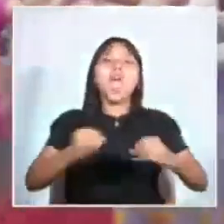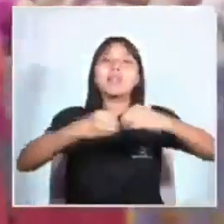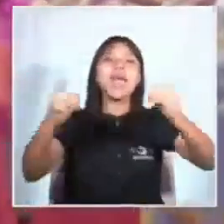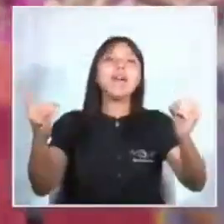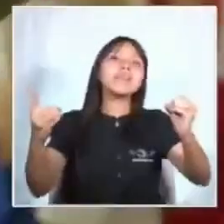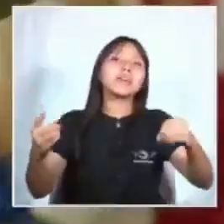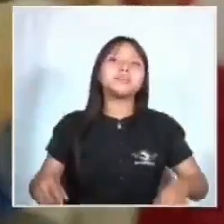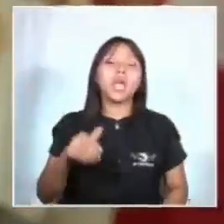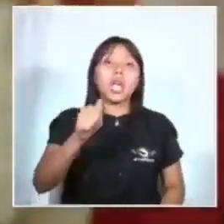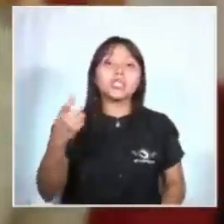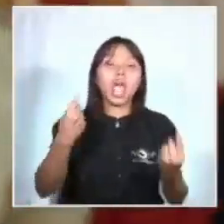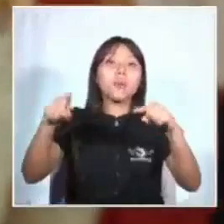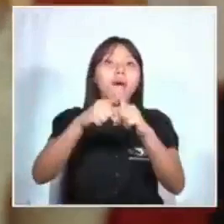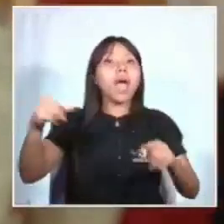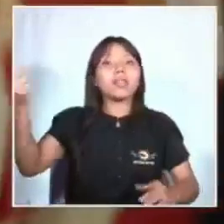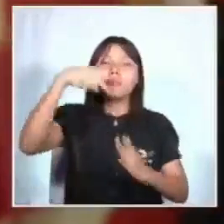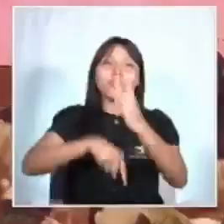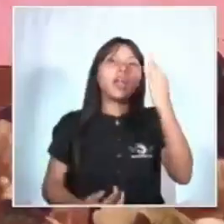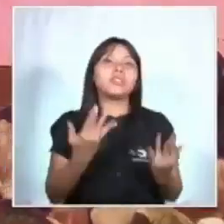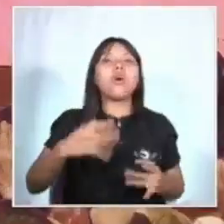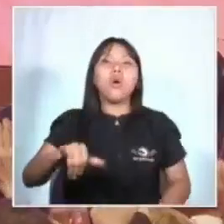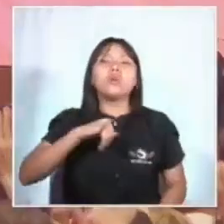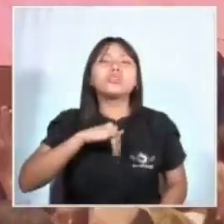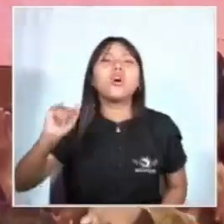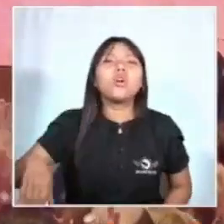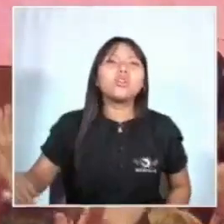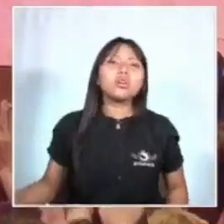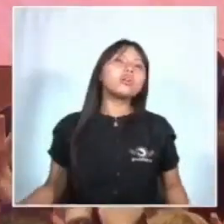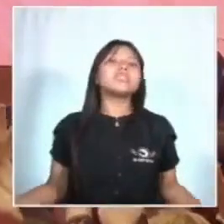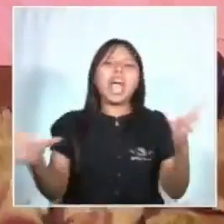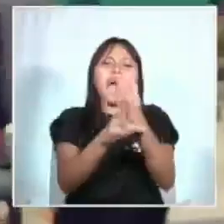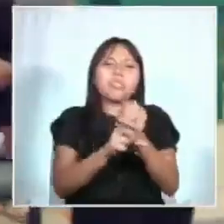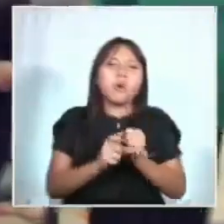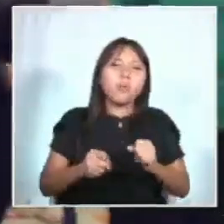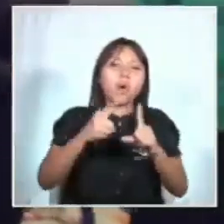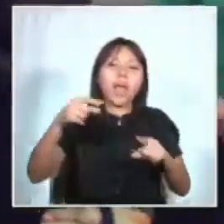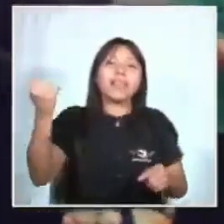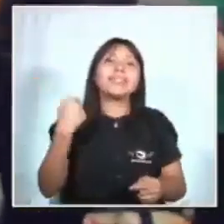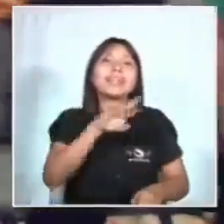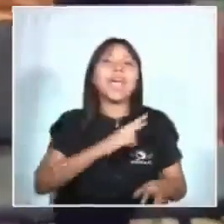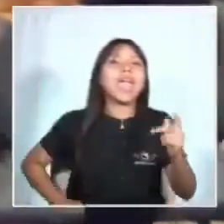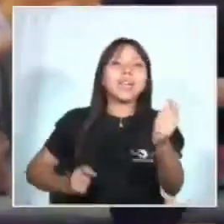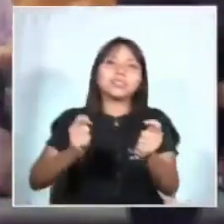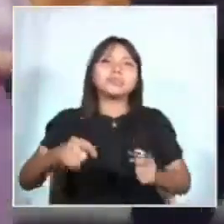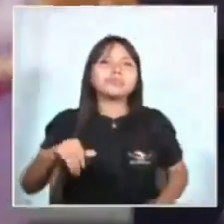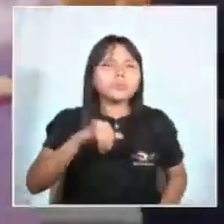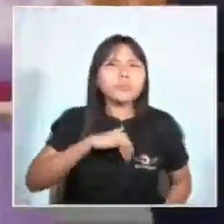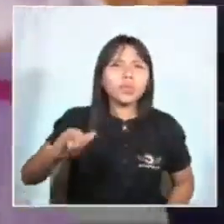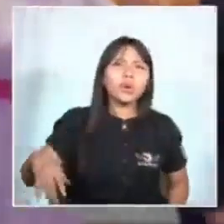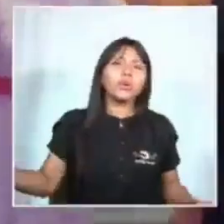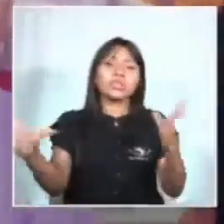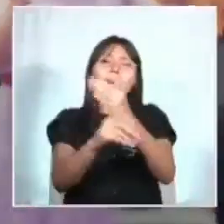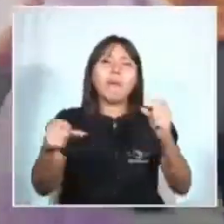nadie se va al infierno. Yo los amarro al reino. Yo los amarro al